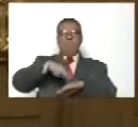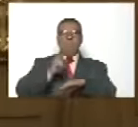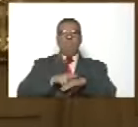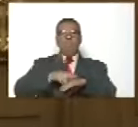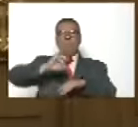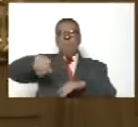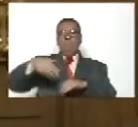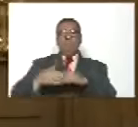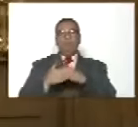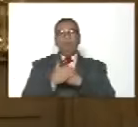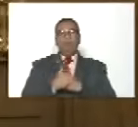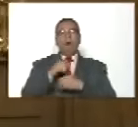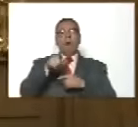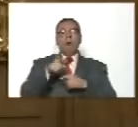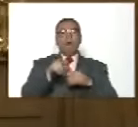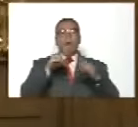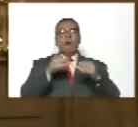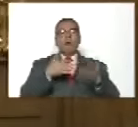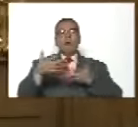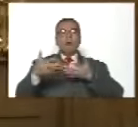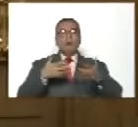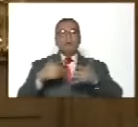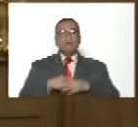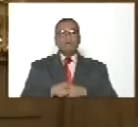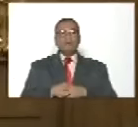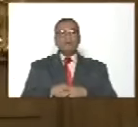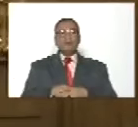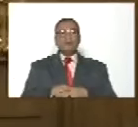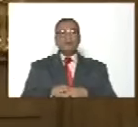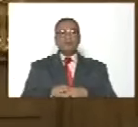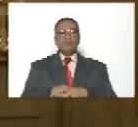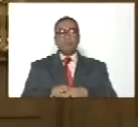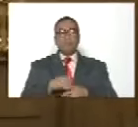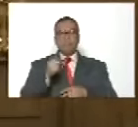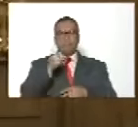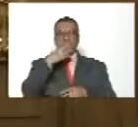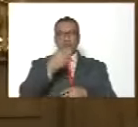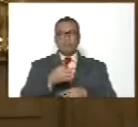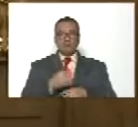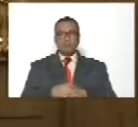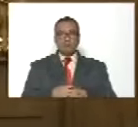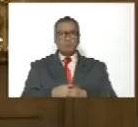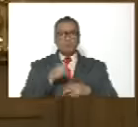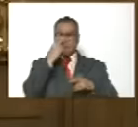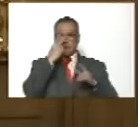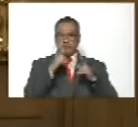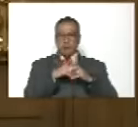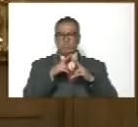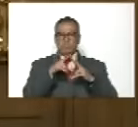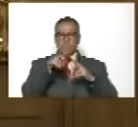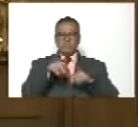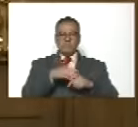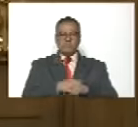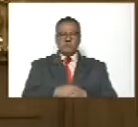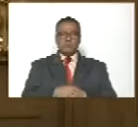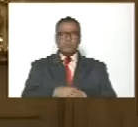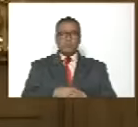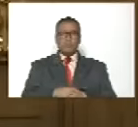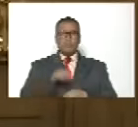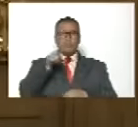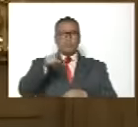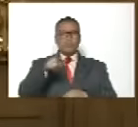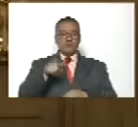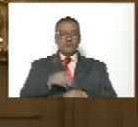Jorge Rodríguez Gómez. Estuvimos ahí compartiendo una extraordinaria visita.